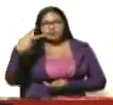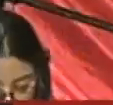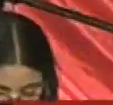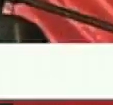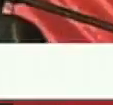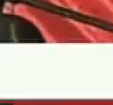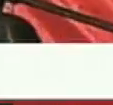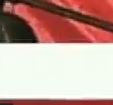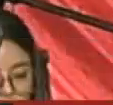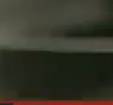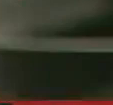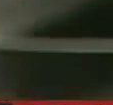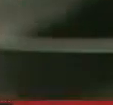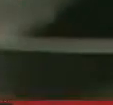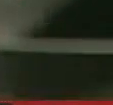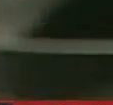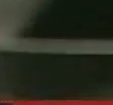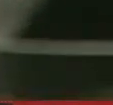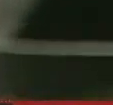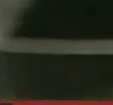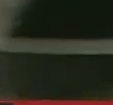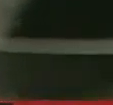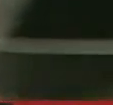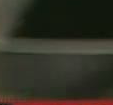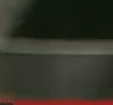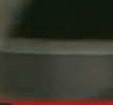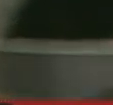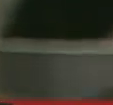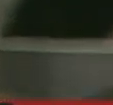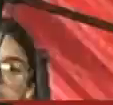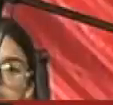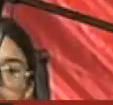verdadero ni una literatura verdadera,